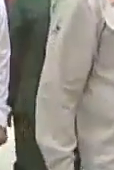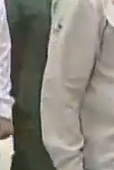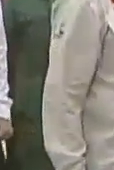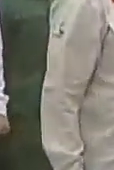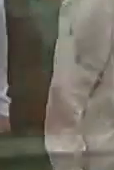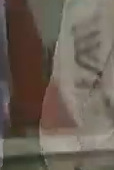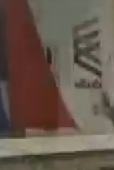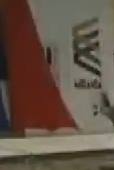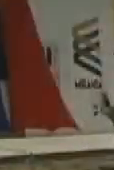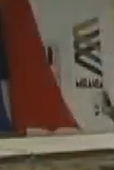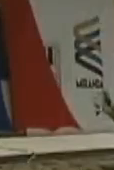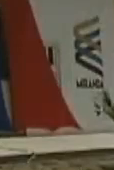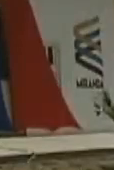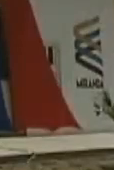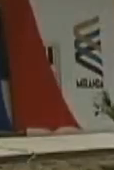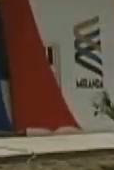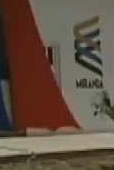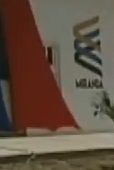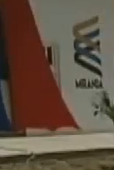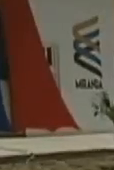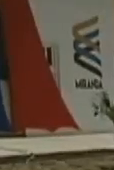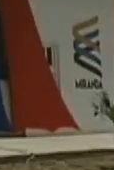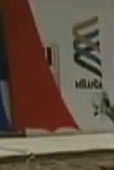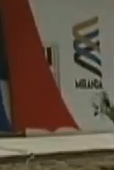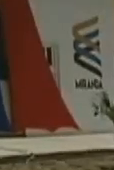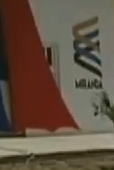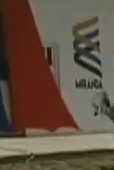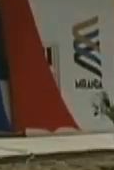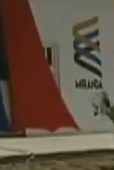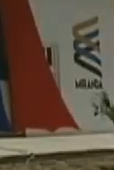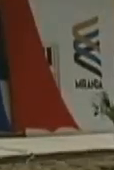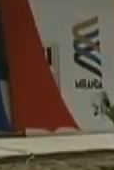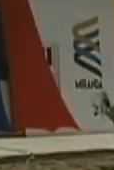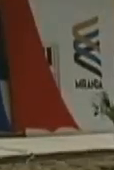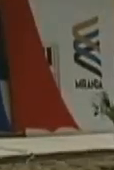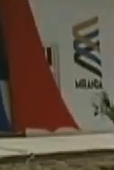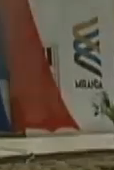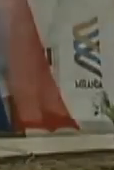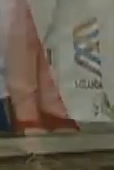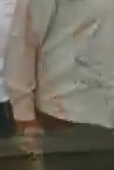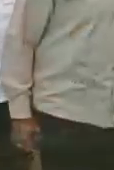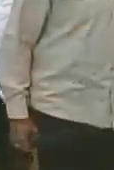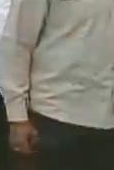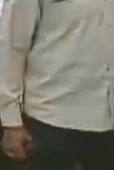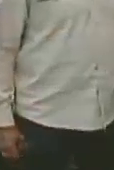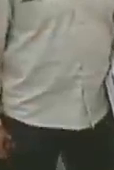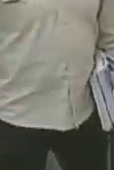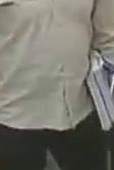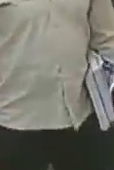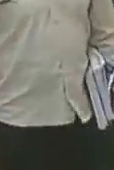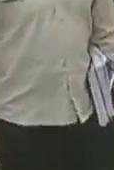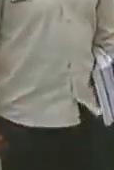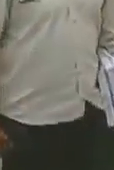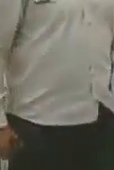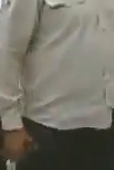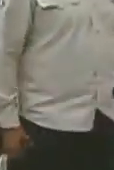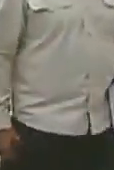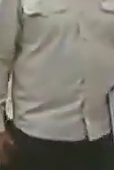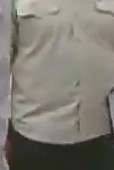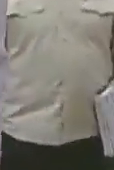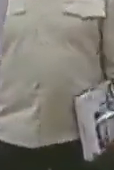de 64 viviendas, unas viviendas multifamiliares, acabados lisos. 12 años de la gran misión